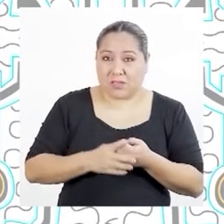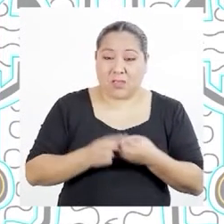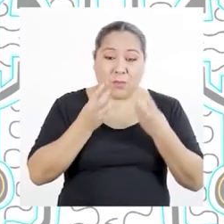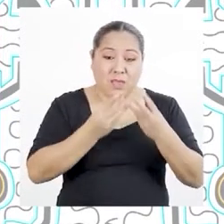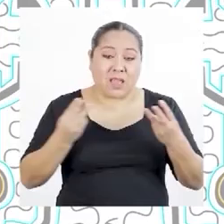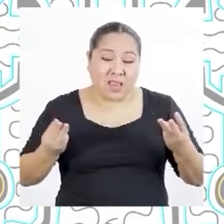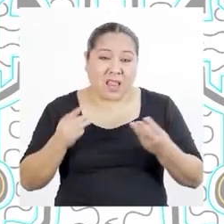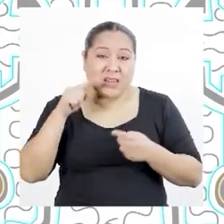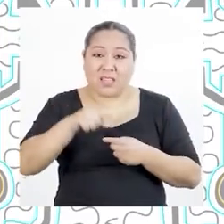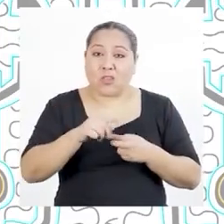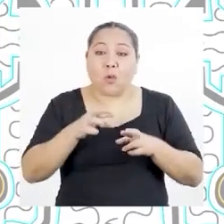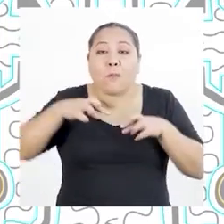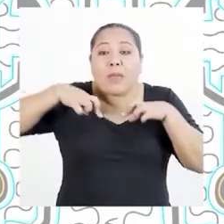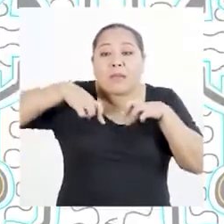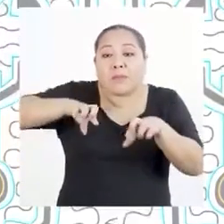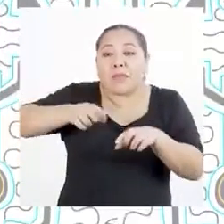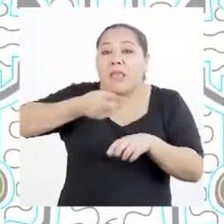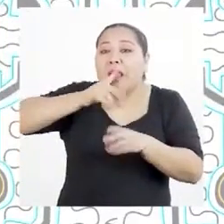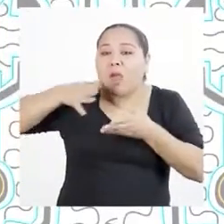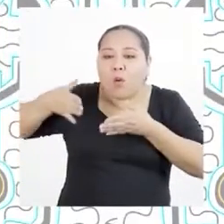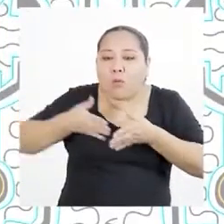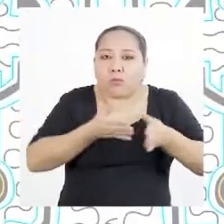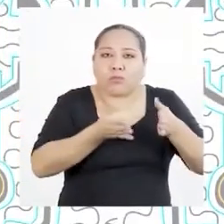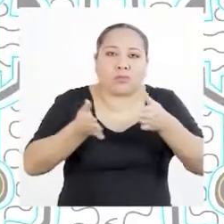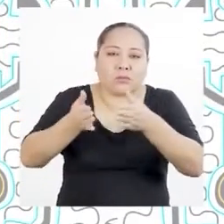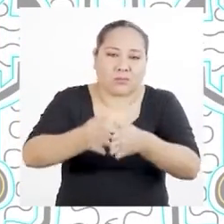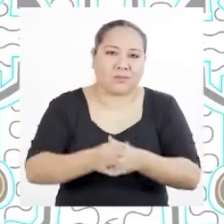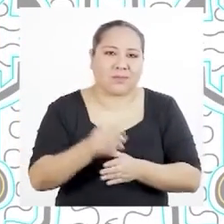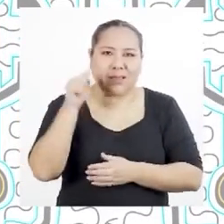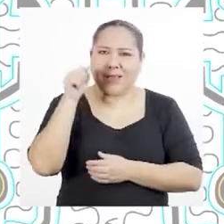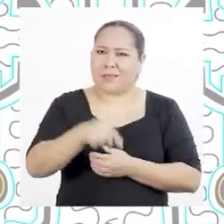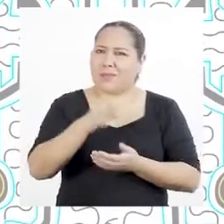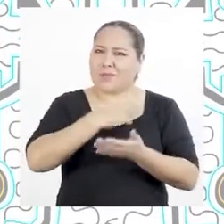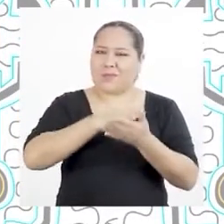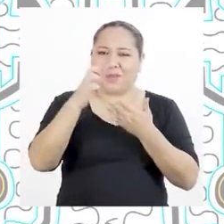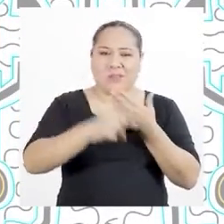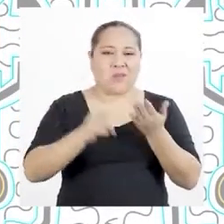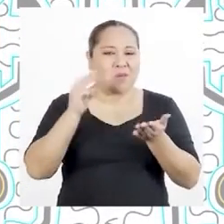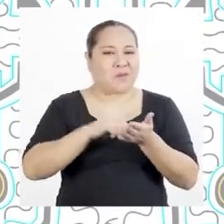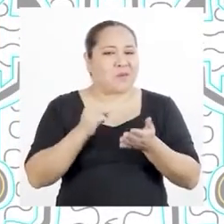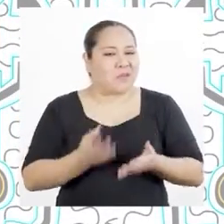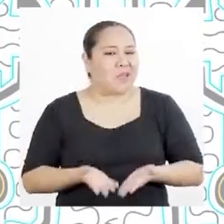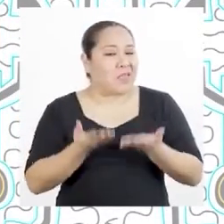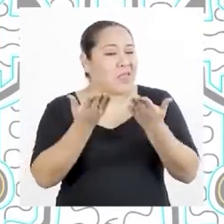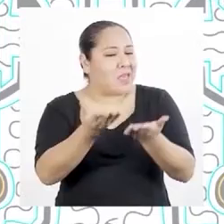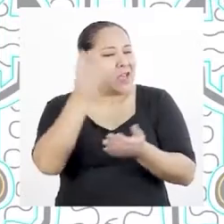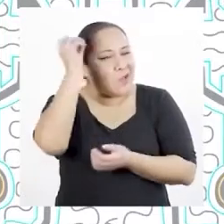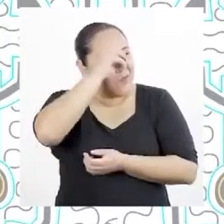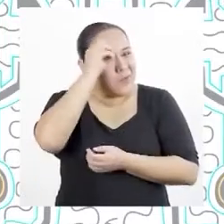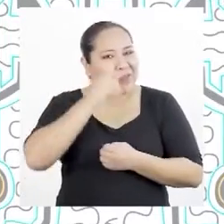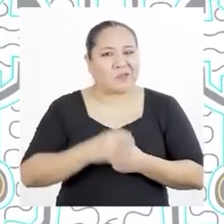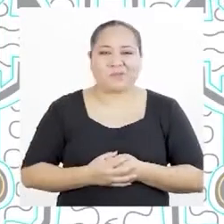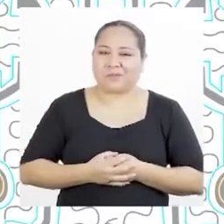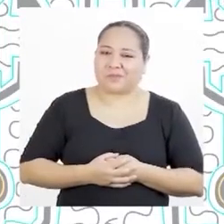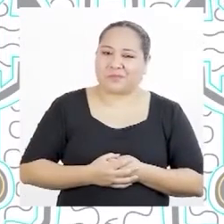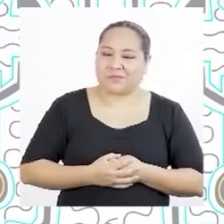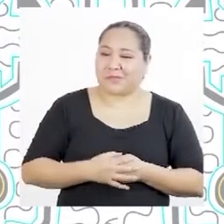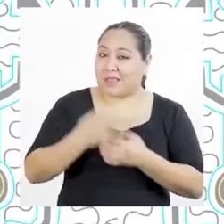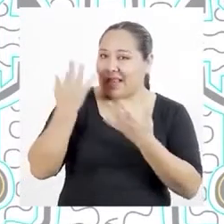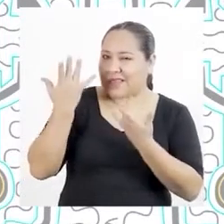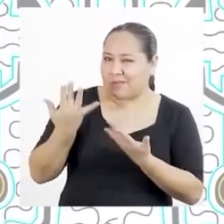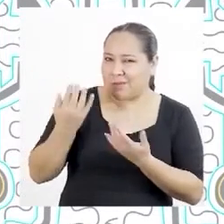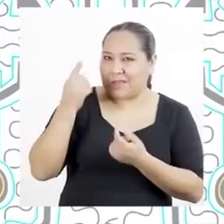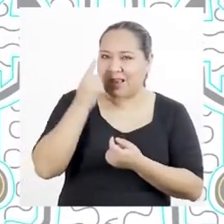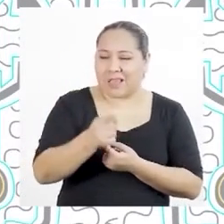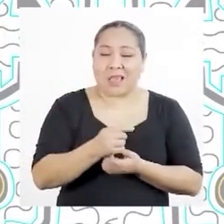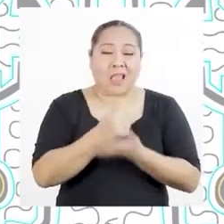que puedan impedir el paso del agua. Este ha sido un programa más para dar nuestra opinión. Esperamos